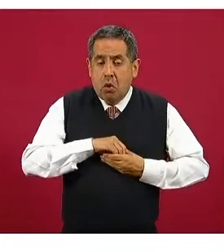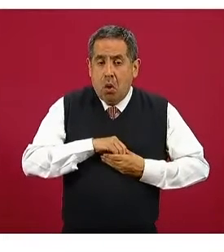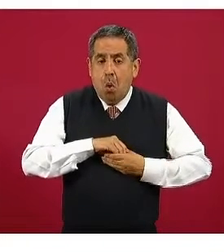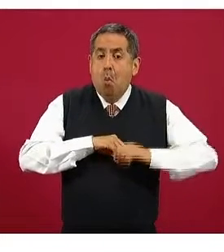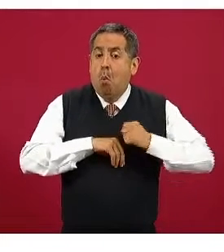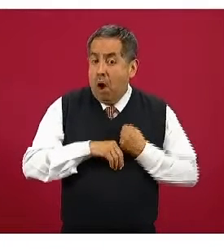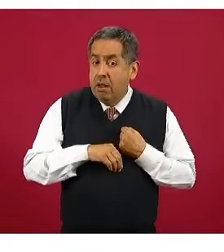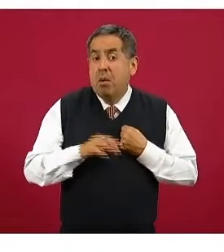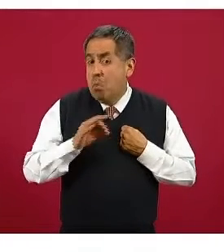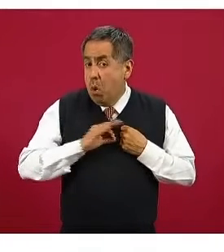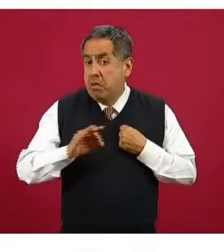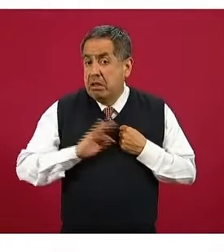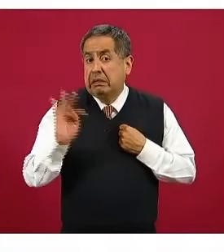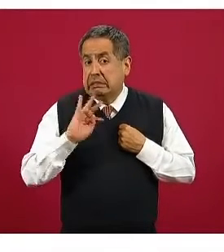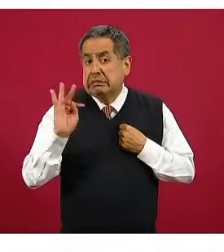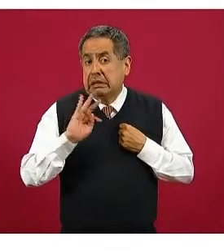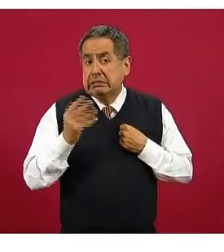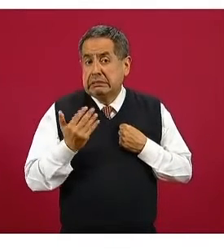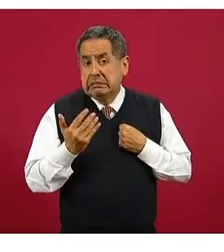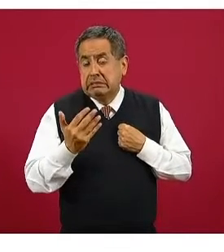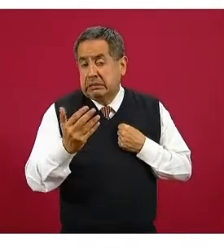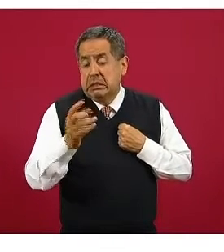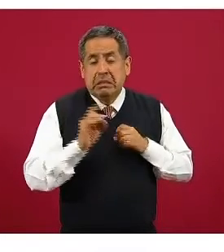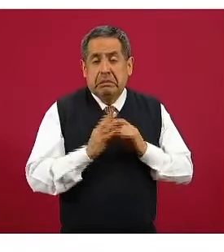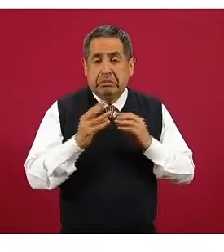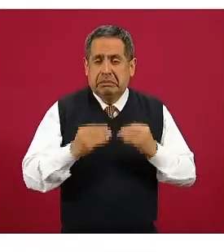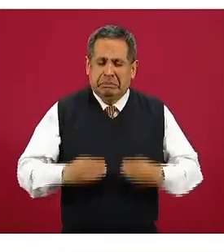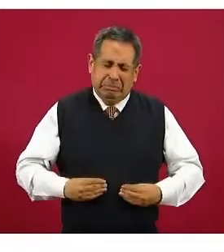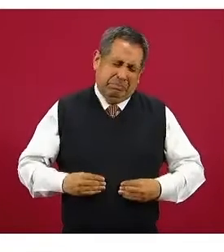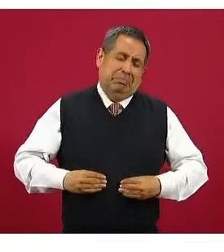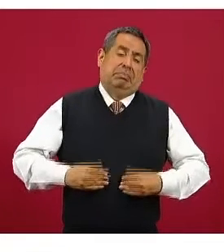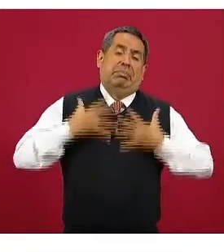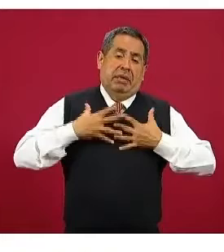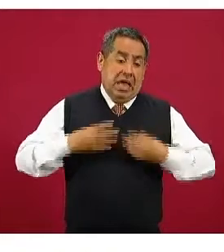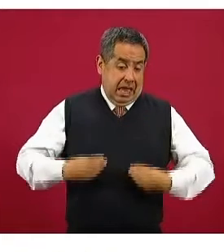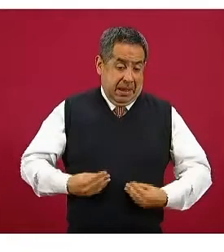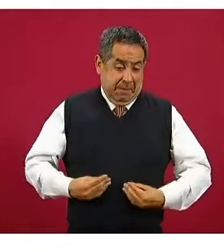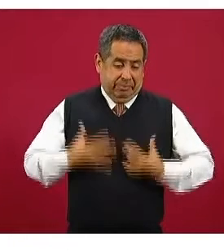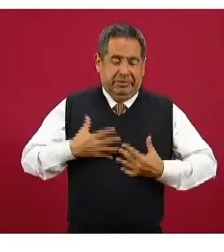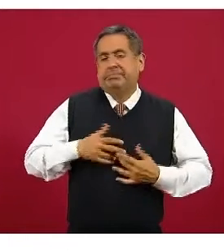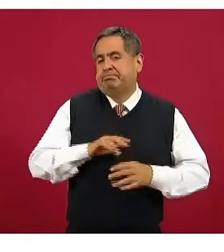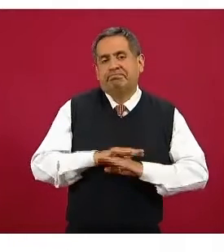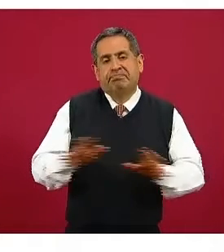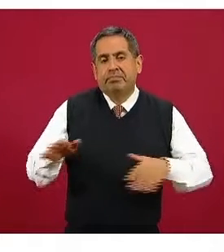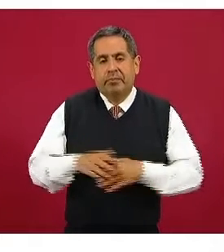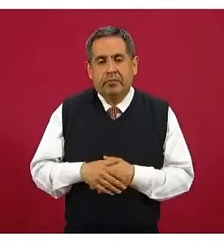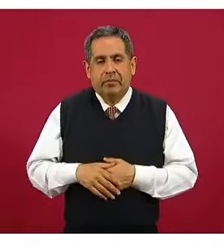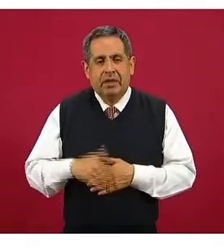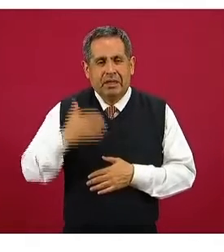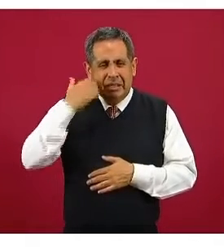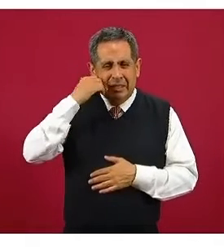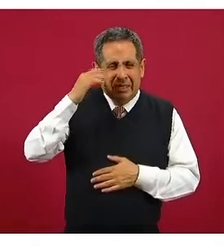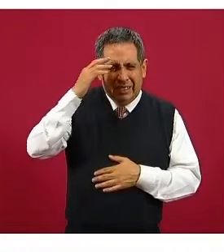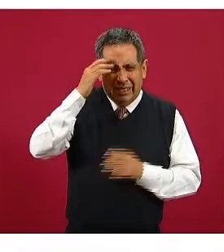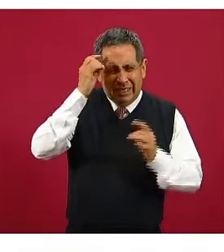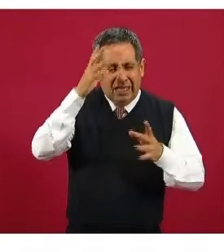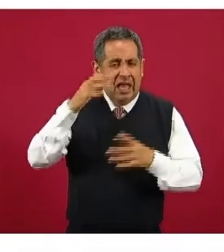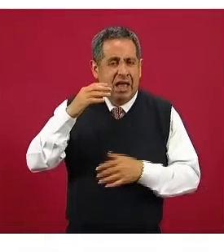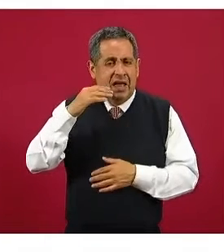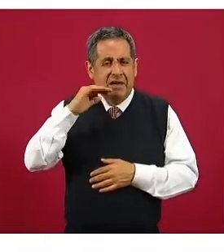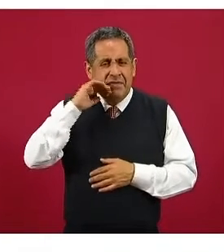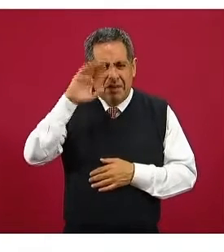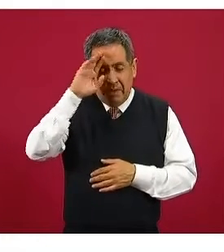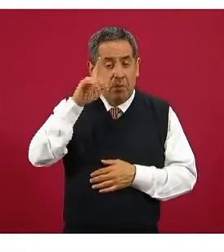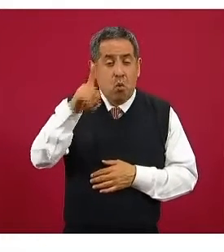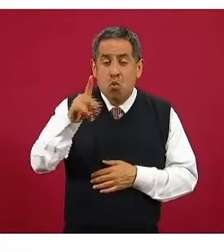inesperado, que esos son estos inicios de síntomas ya cuando empieza la enfermedad. En general, cefalea, fiebre, que no es lo más común, pero